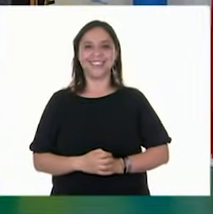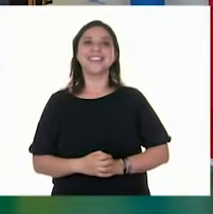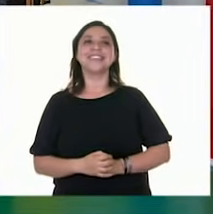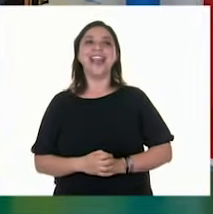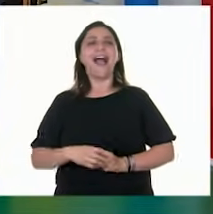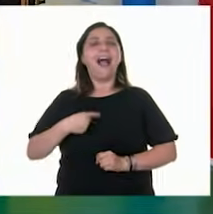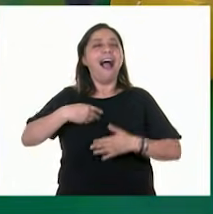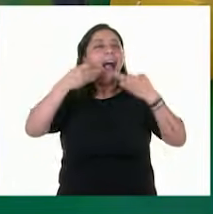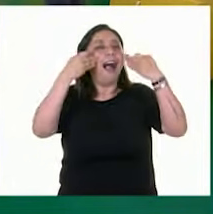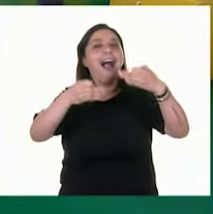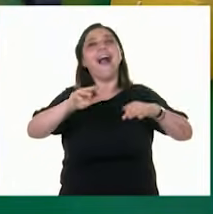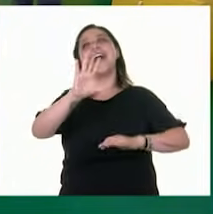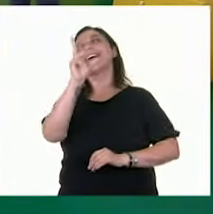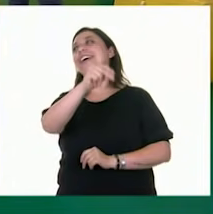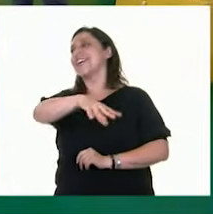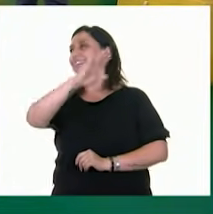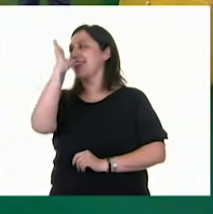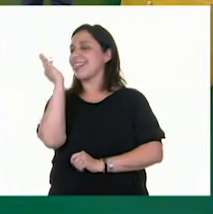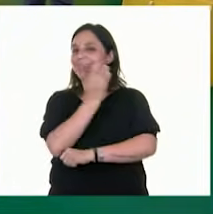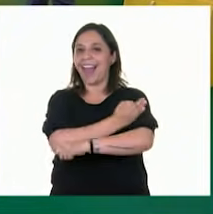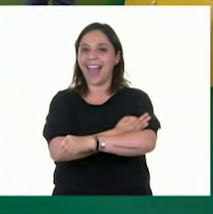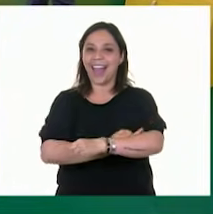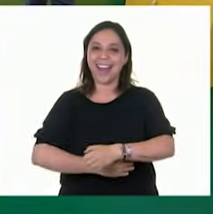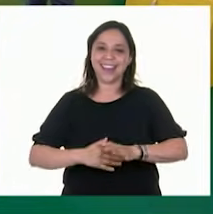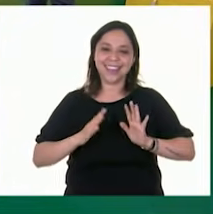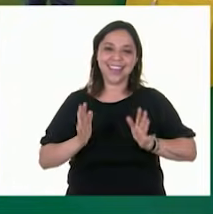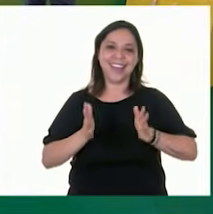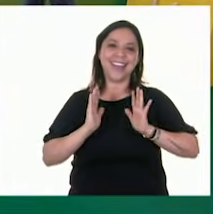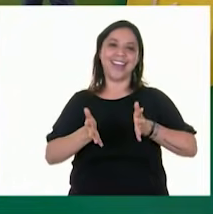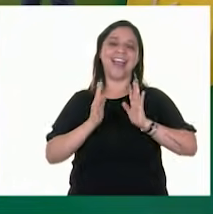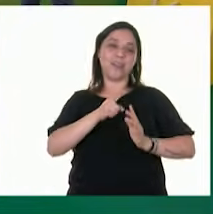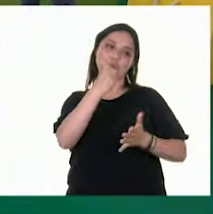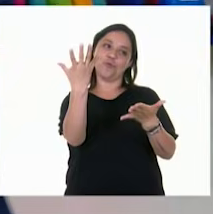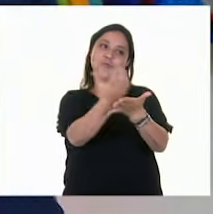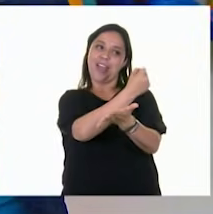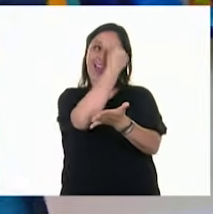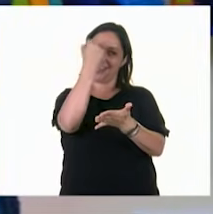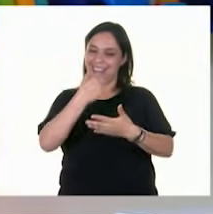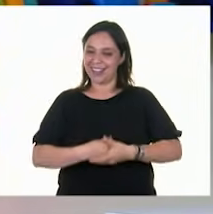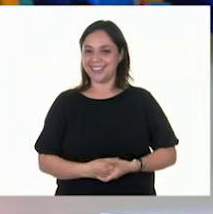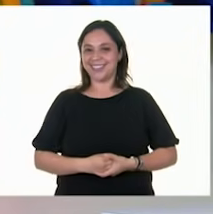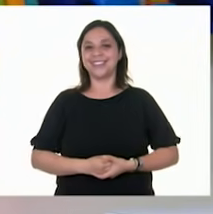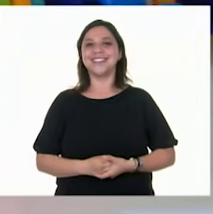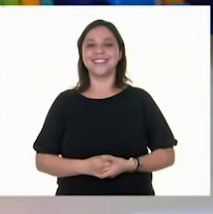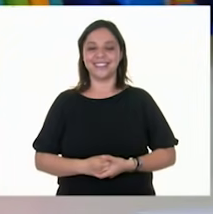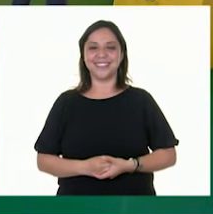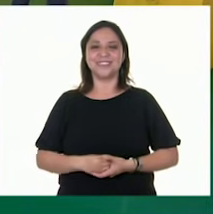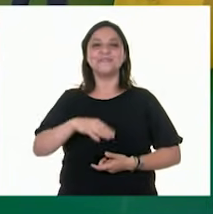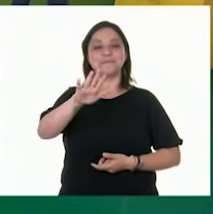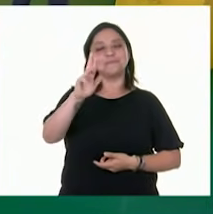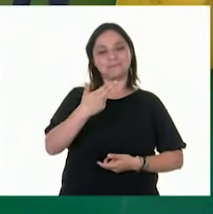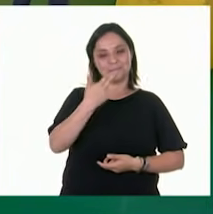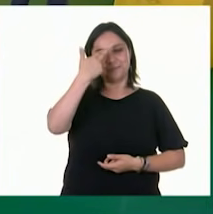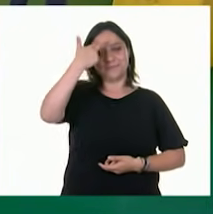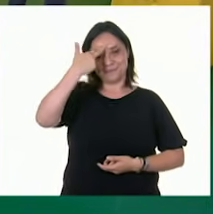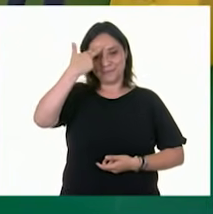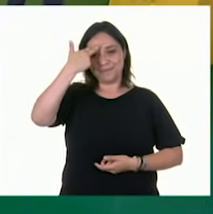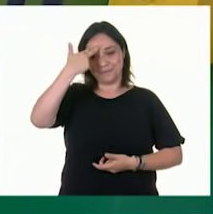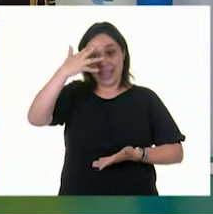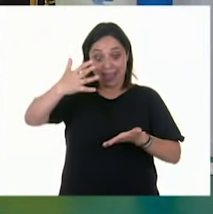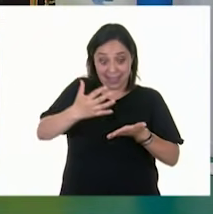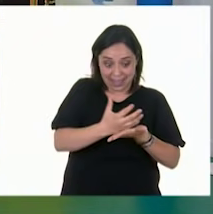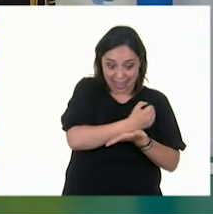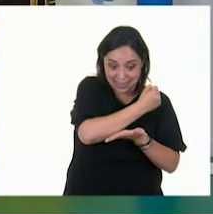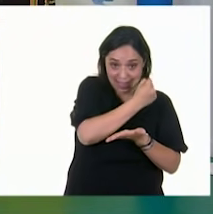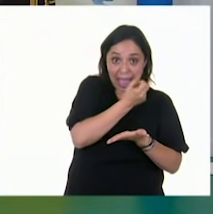No me había percatado, sí, es cierto. Entonces, eres la ganadora. Sí. Recuerden que habíamos comentado que el que ganaba